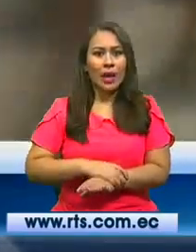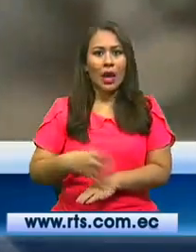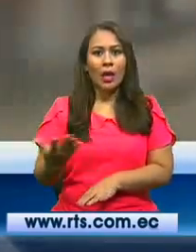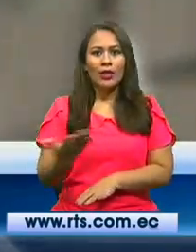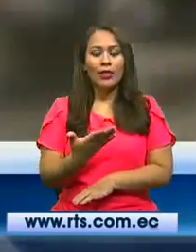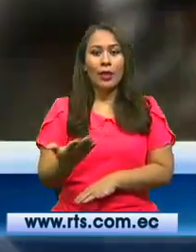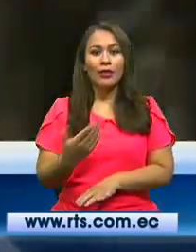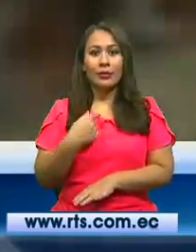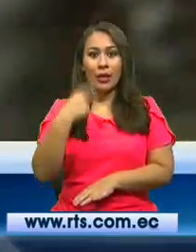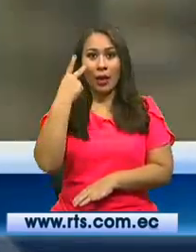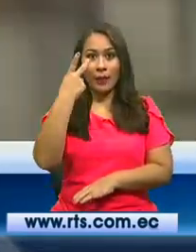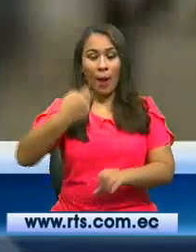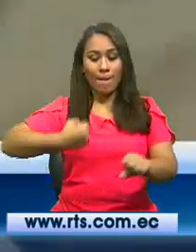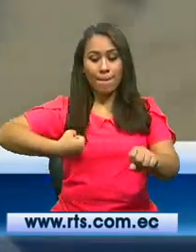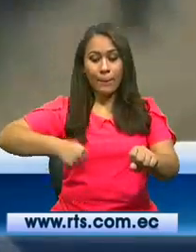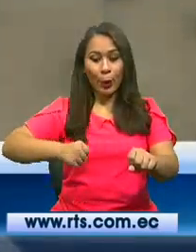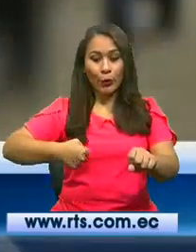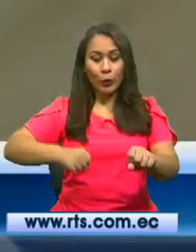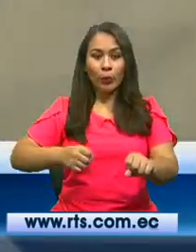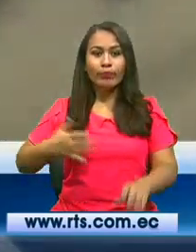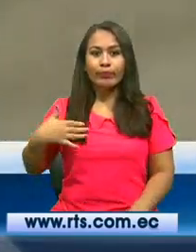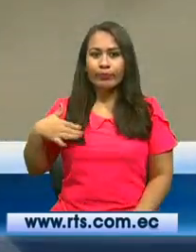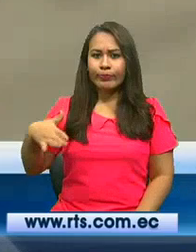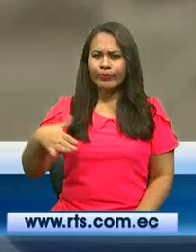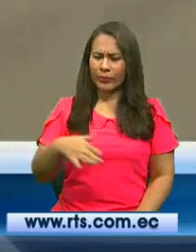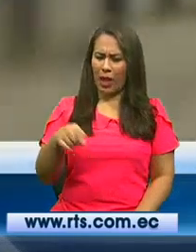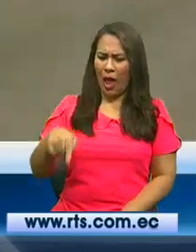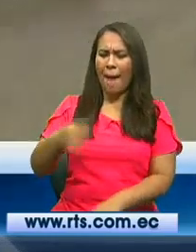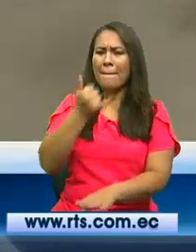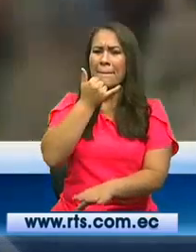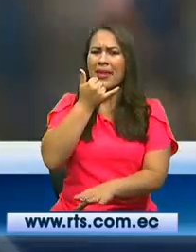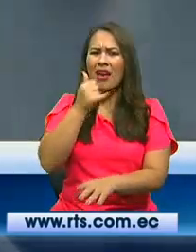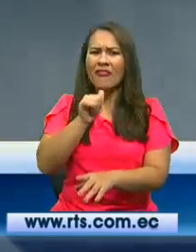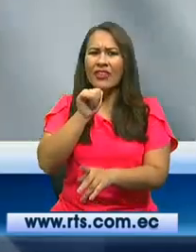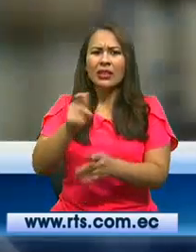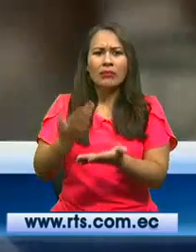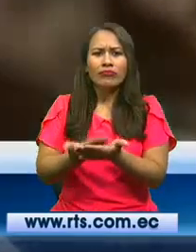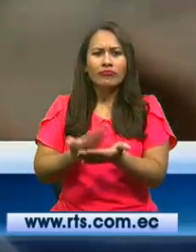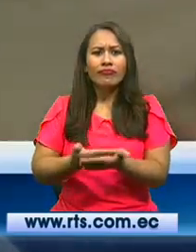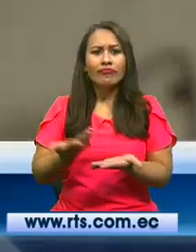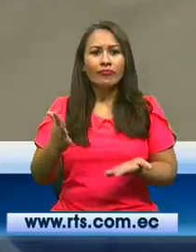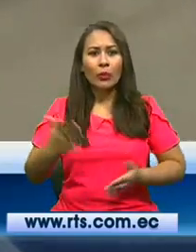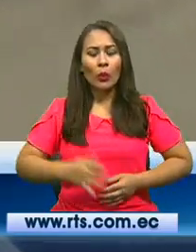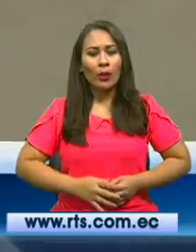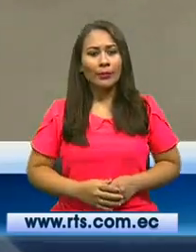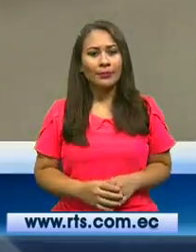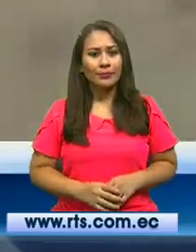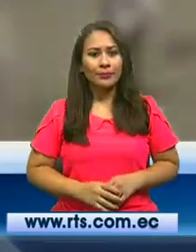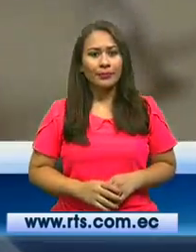circulación una motocicleta que habría presentado irregularidades.